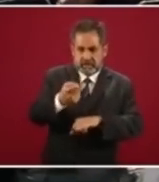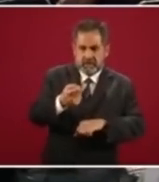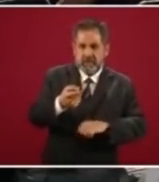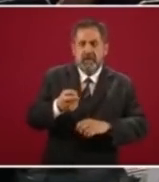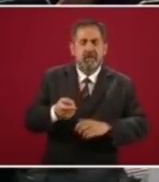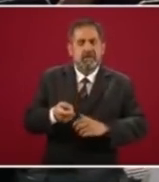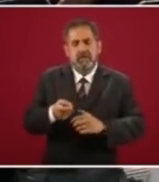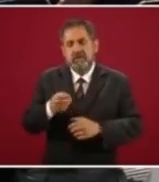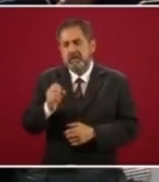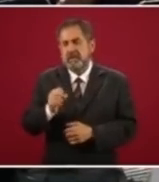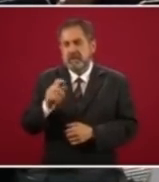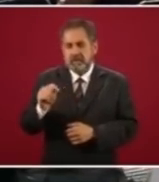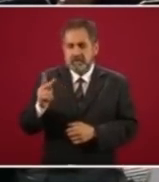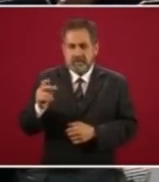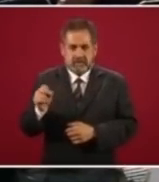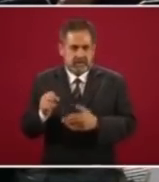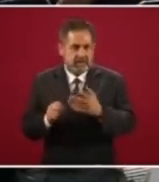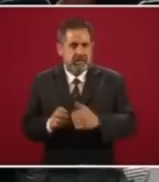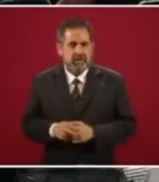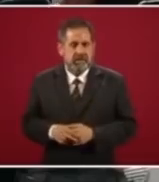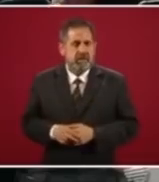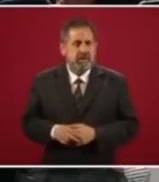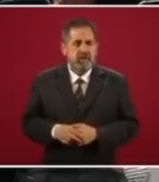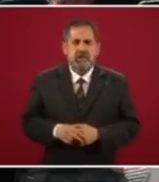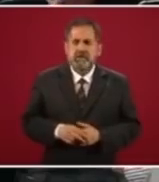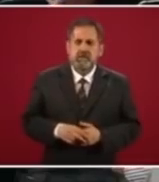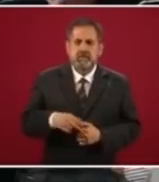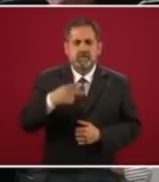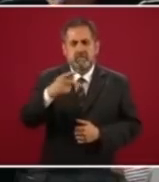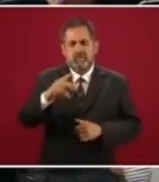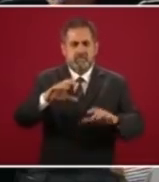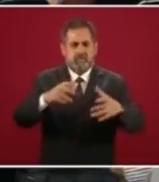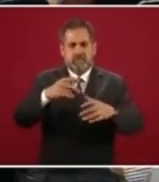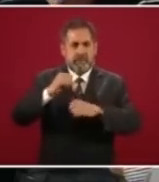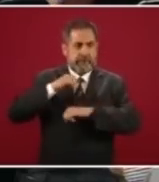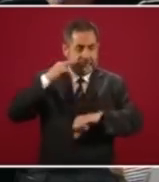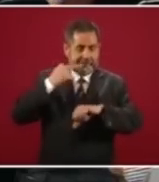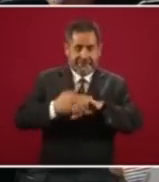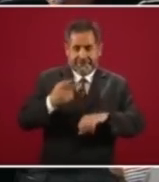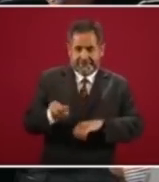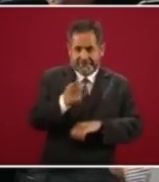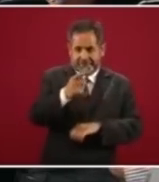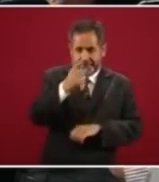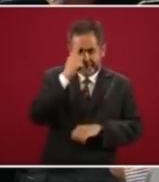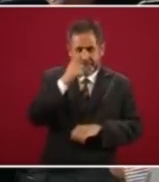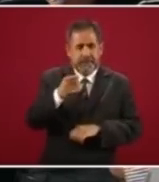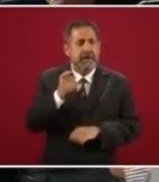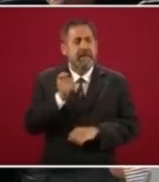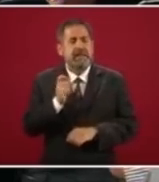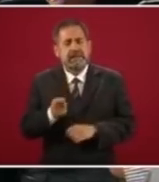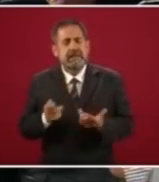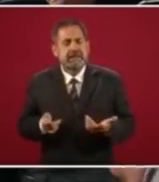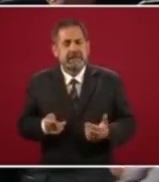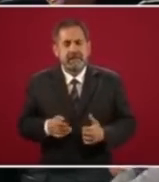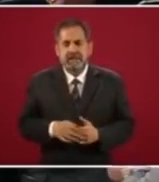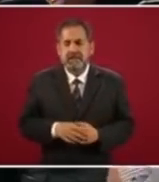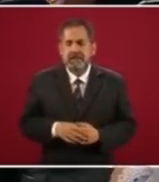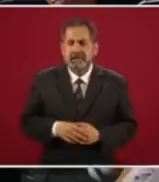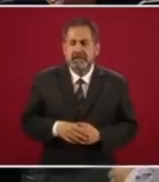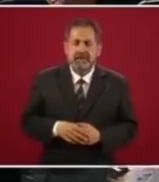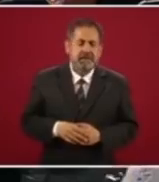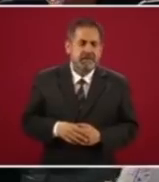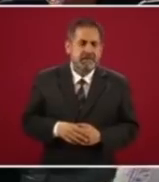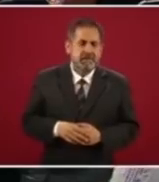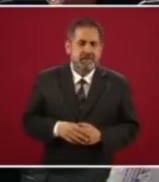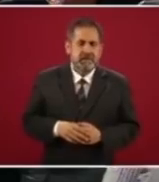del Trabajo qué está haciendo su secretaría para prevenir y